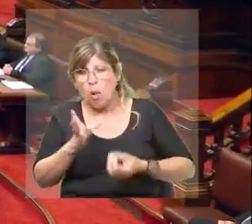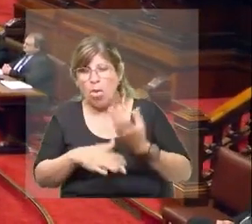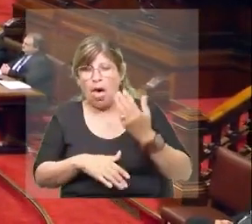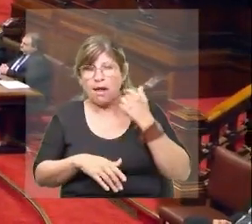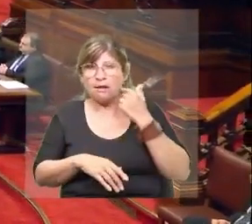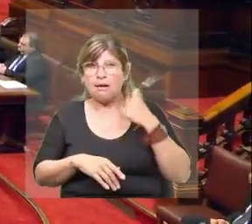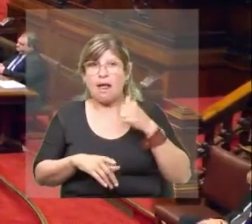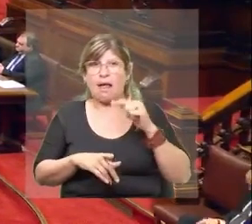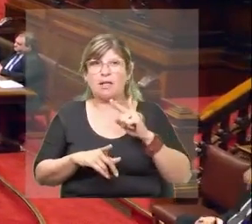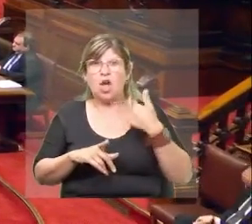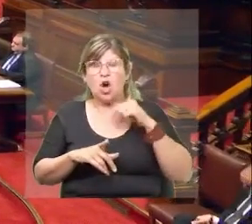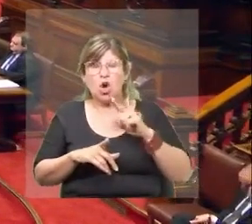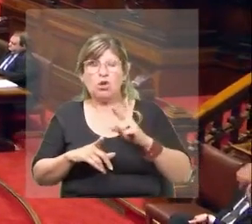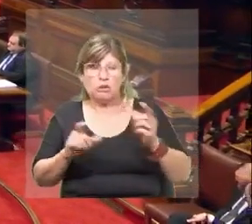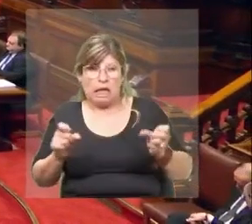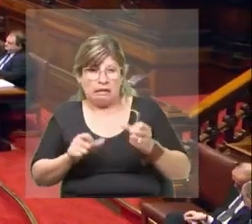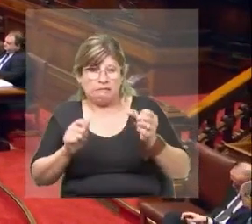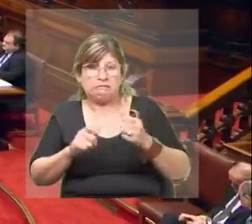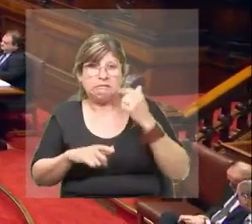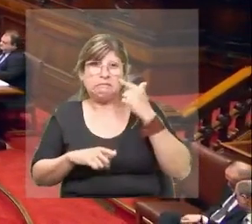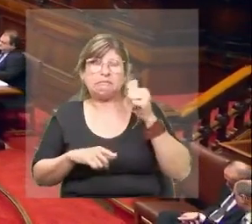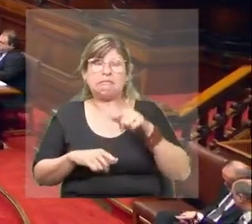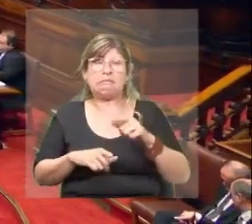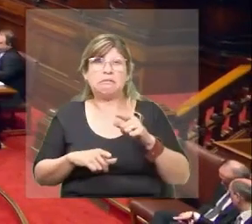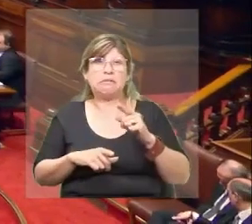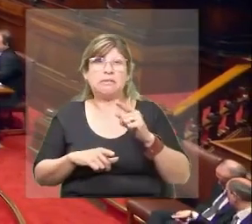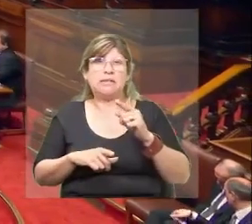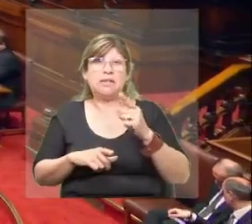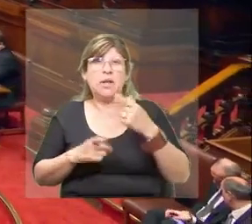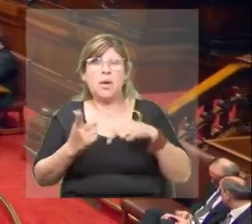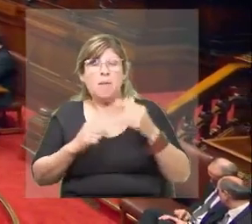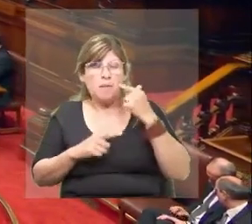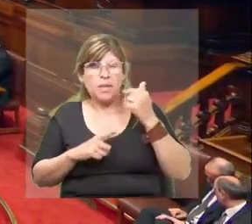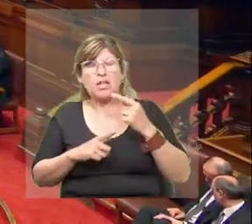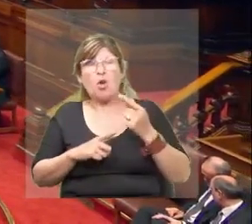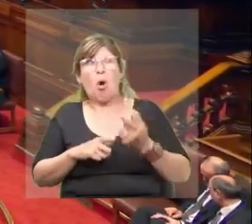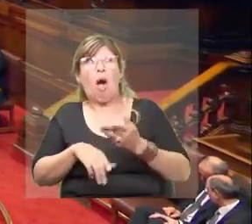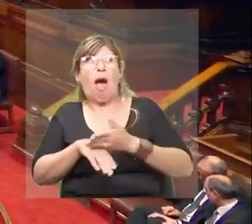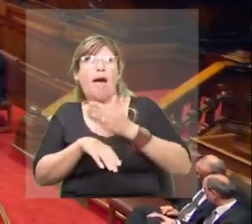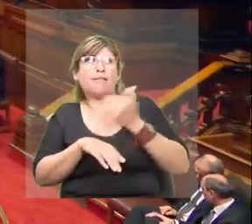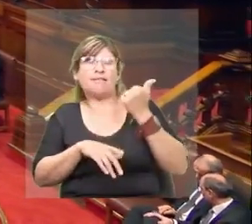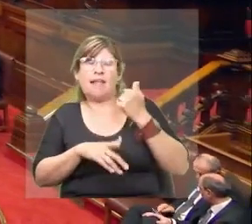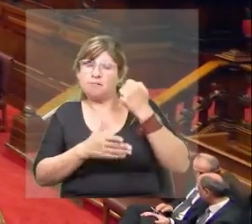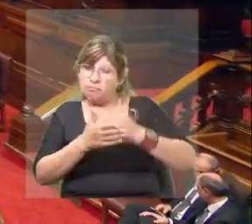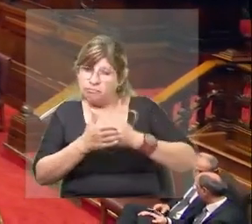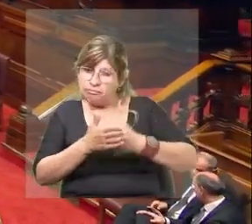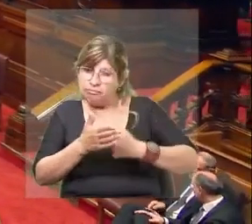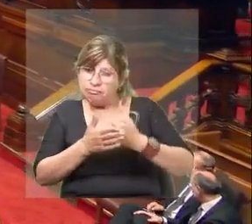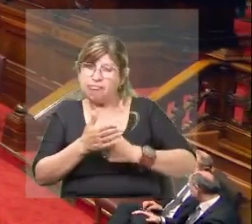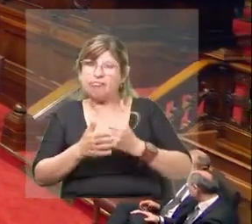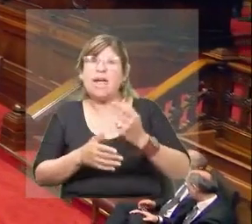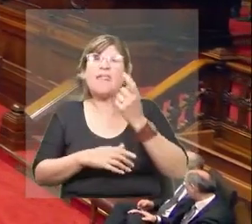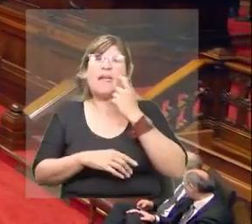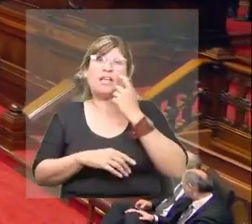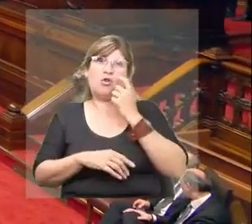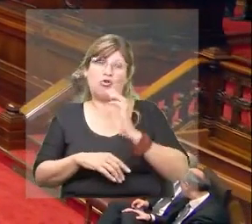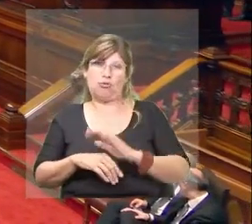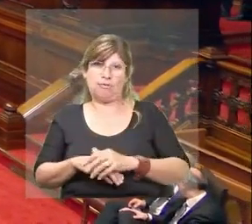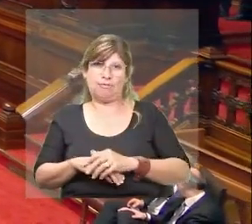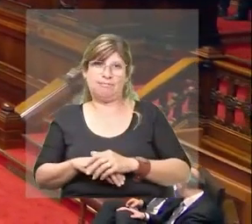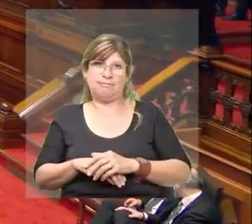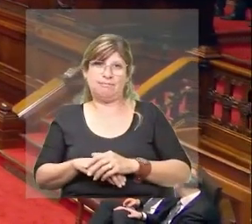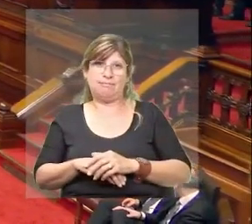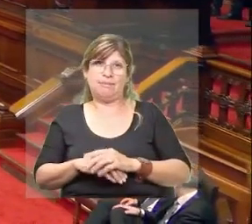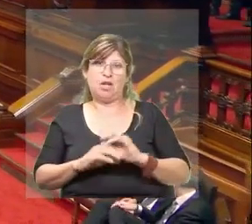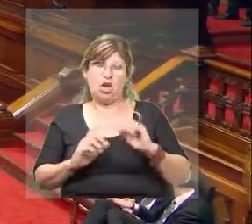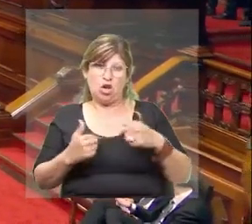con pragmatismo, sin todo ese periplo de lucha de Danilo Astori. Si